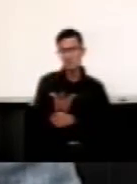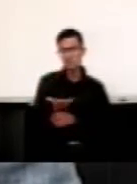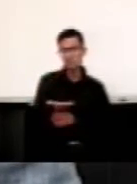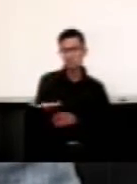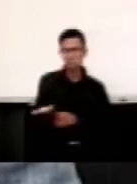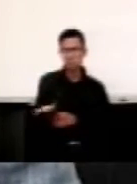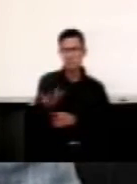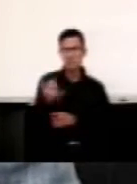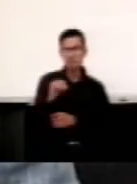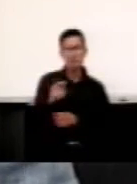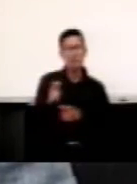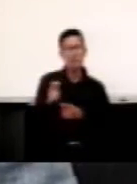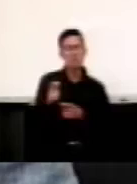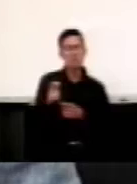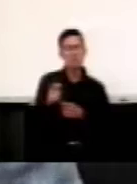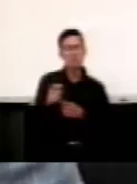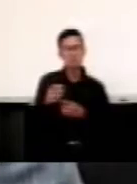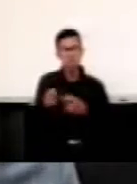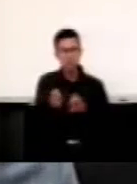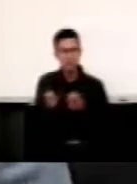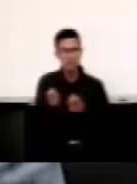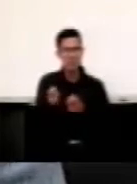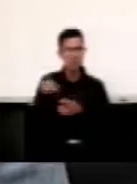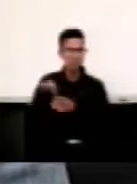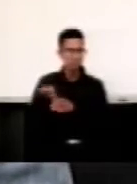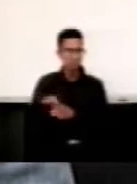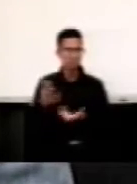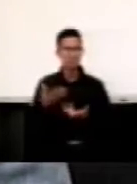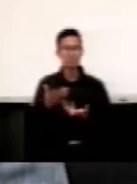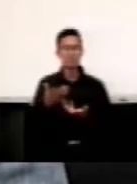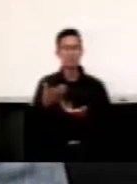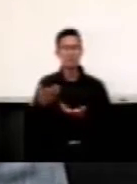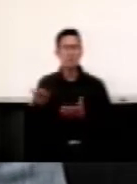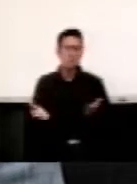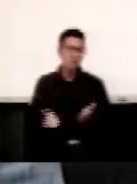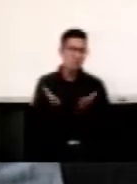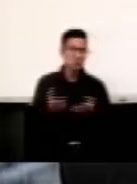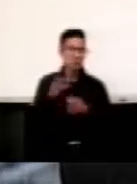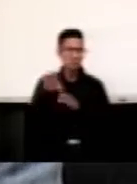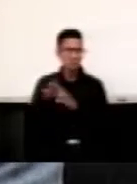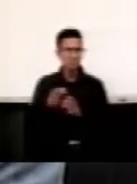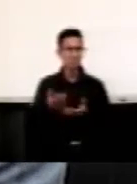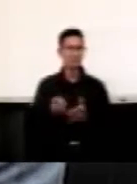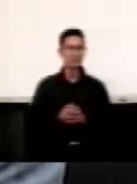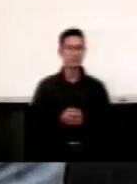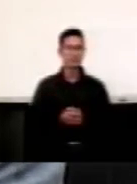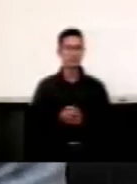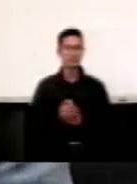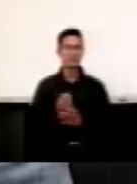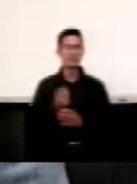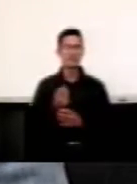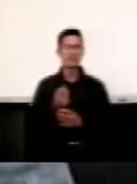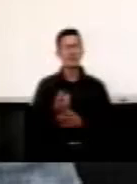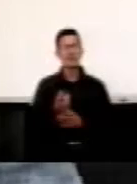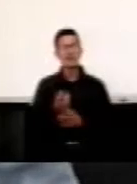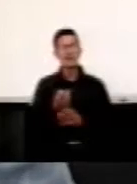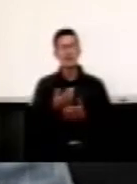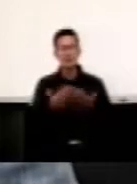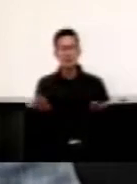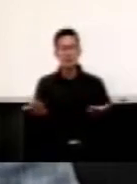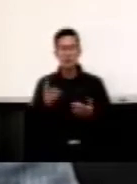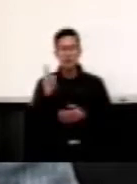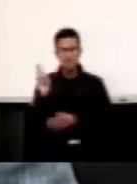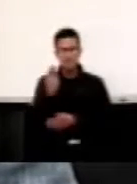elecciones, pues es también la difusión de la democracia. Entonces, esta obra que es coeditada con la Universidad de